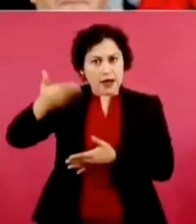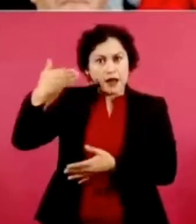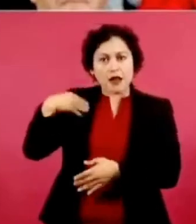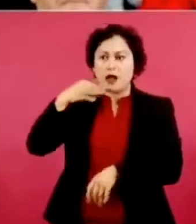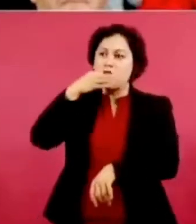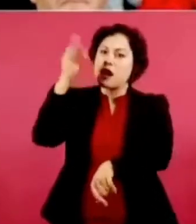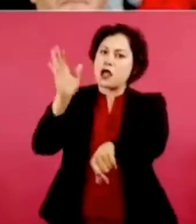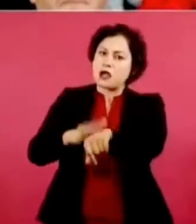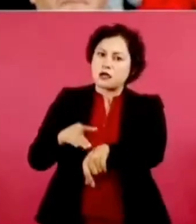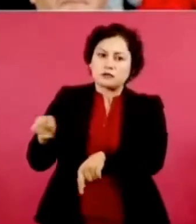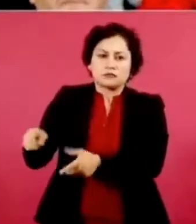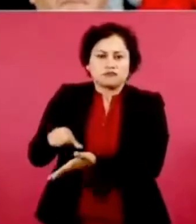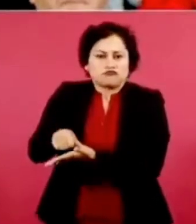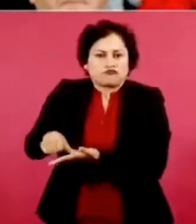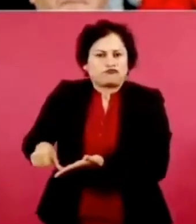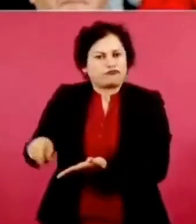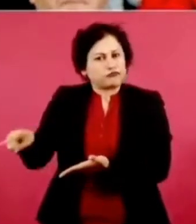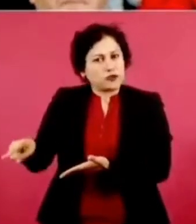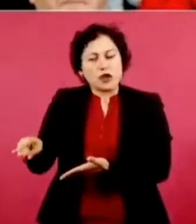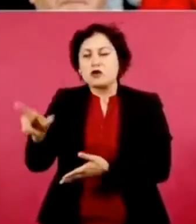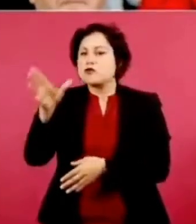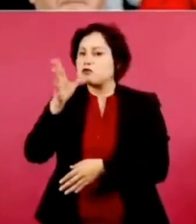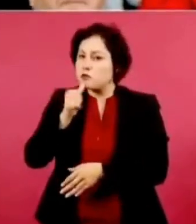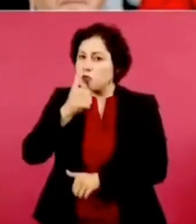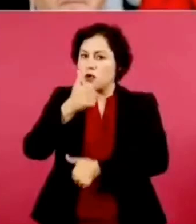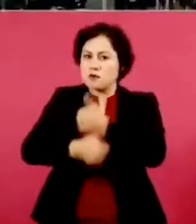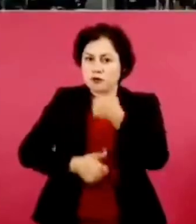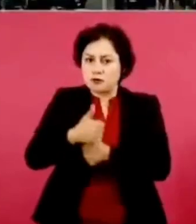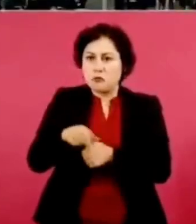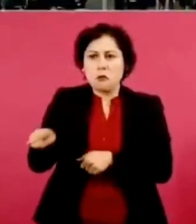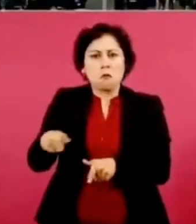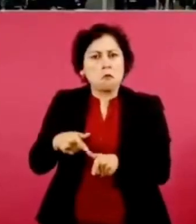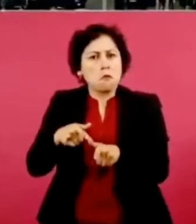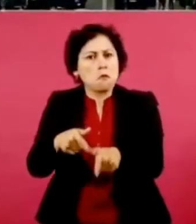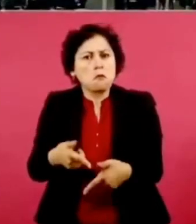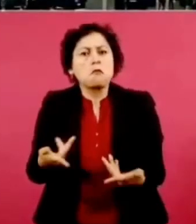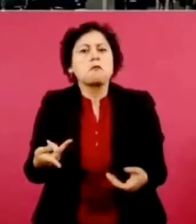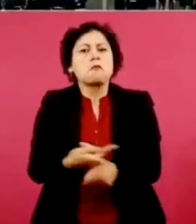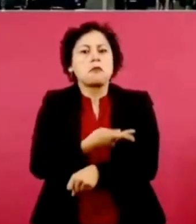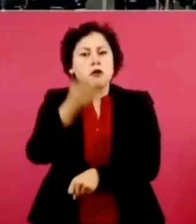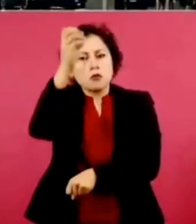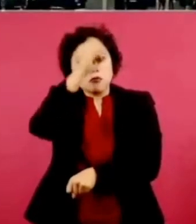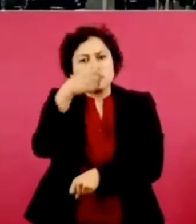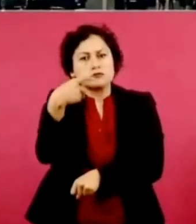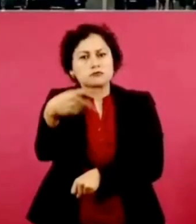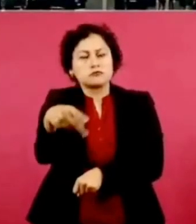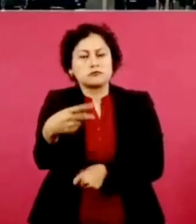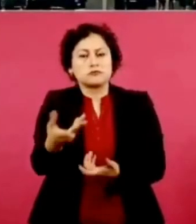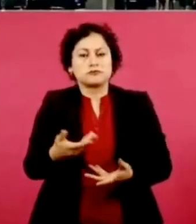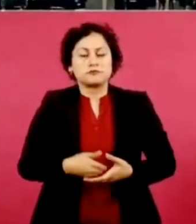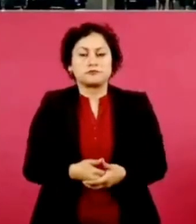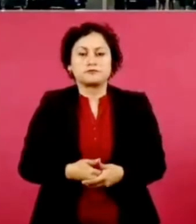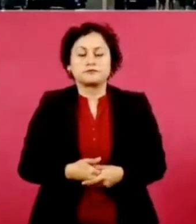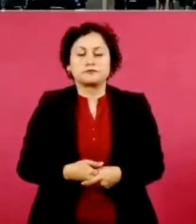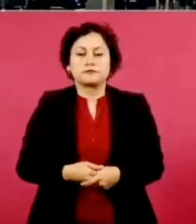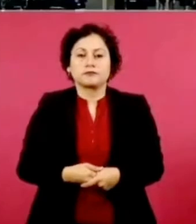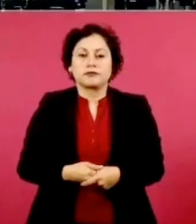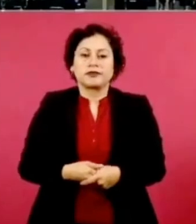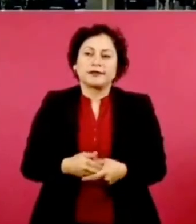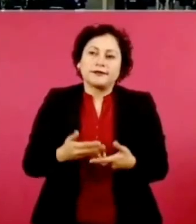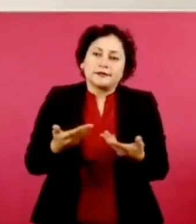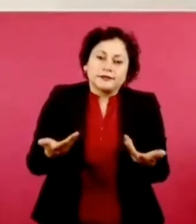les permitiera participar en licitaciones. Bueno, es que se está